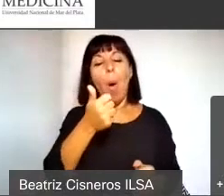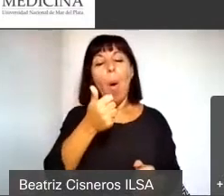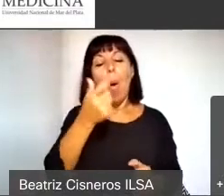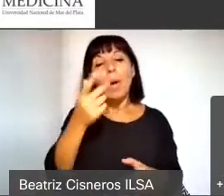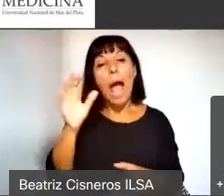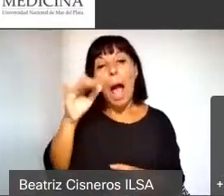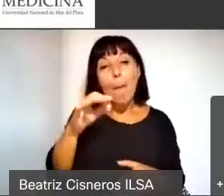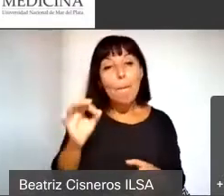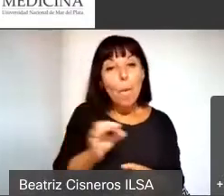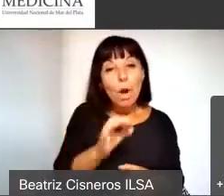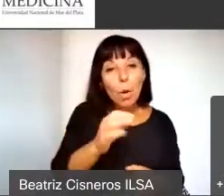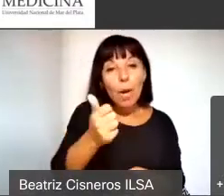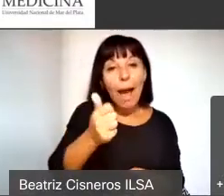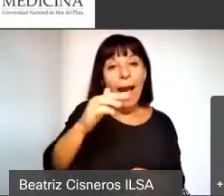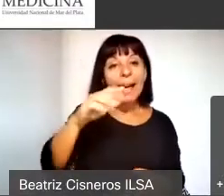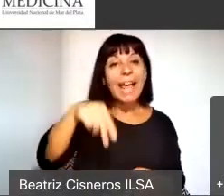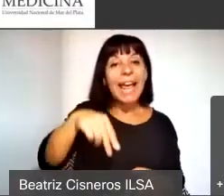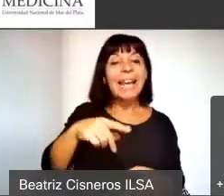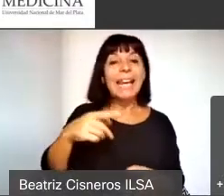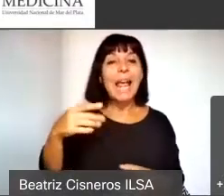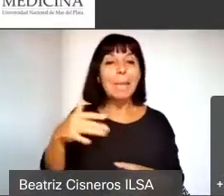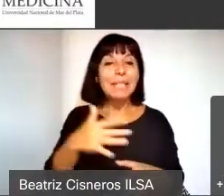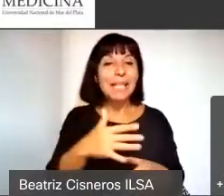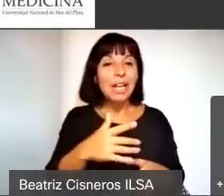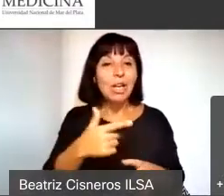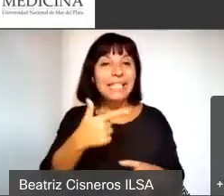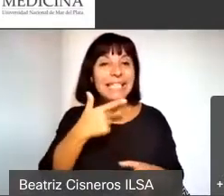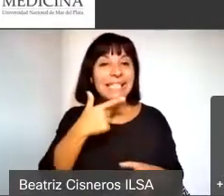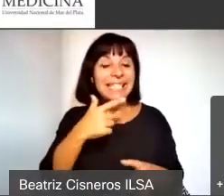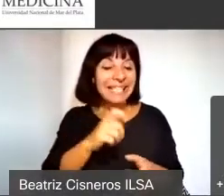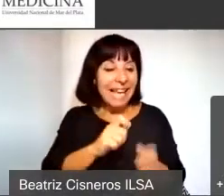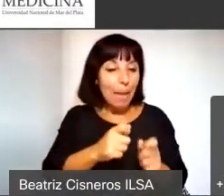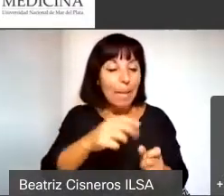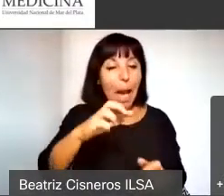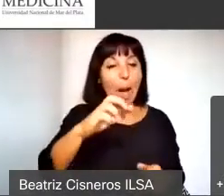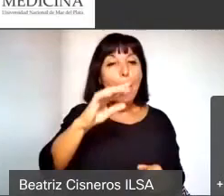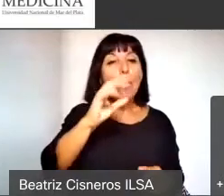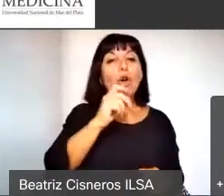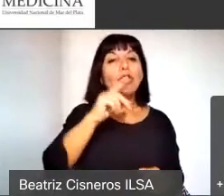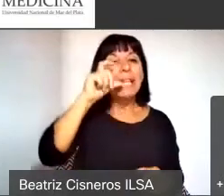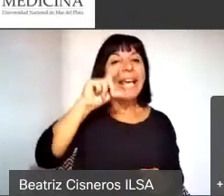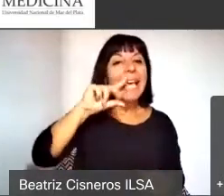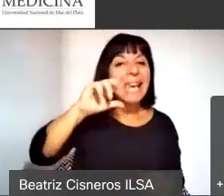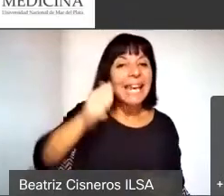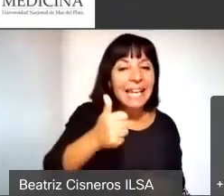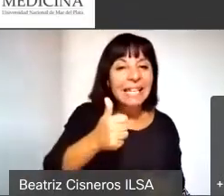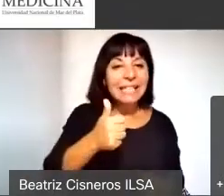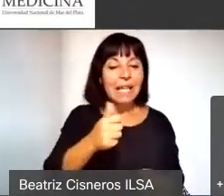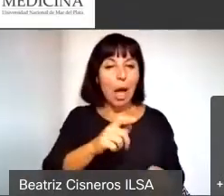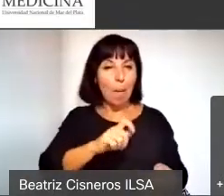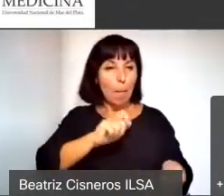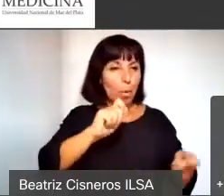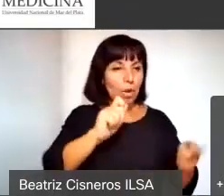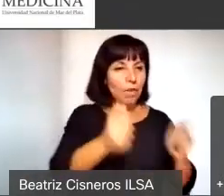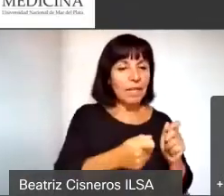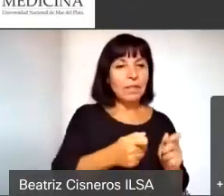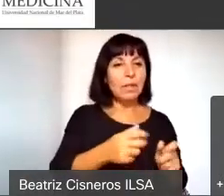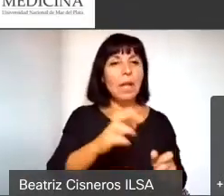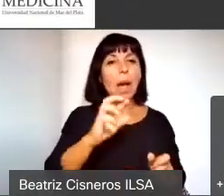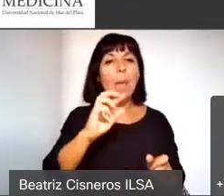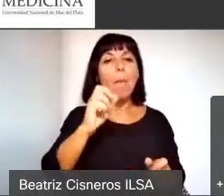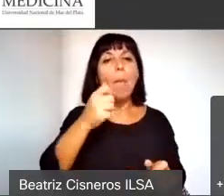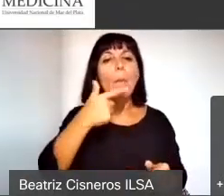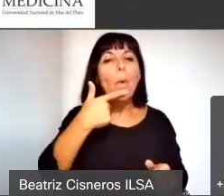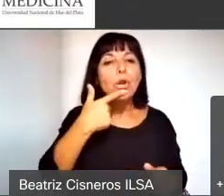se sintetizan proteínas. Esas proteínas pueden sufrir lo que se conoce como modificaciones post-traduccionales,